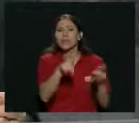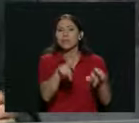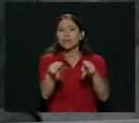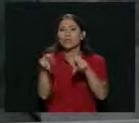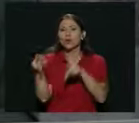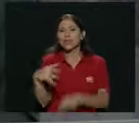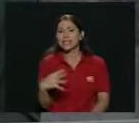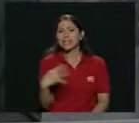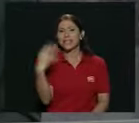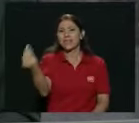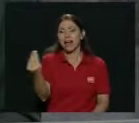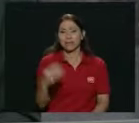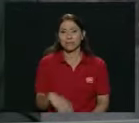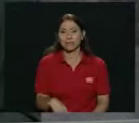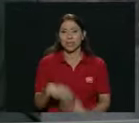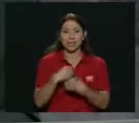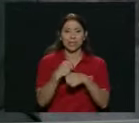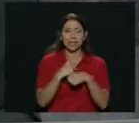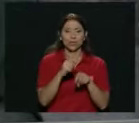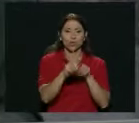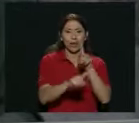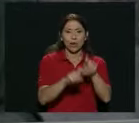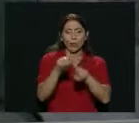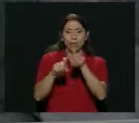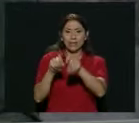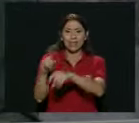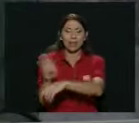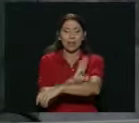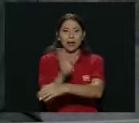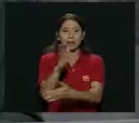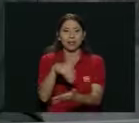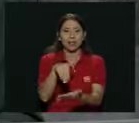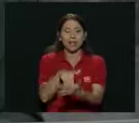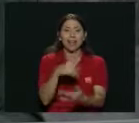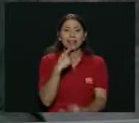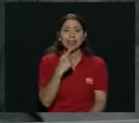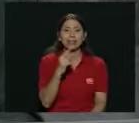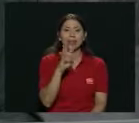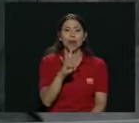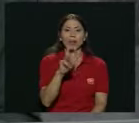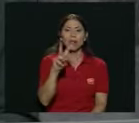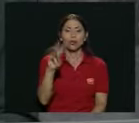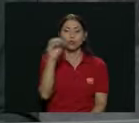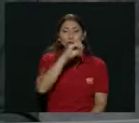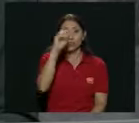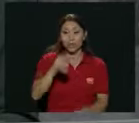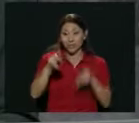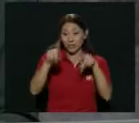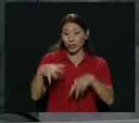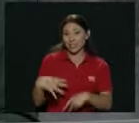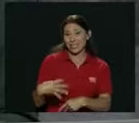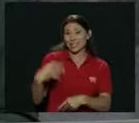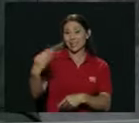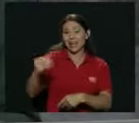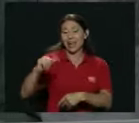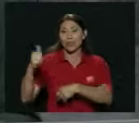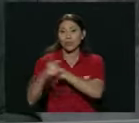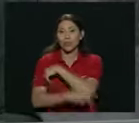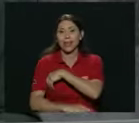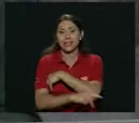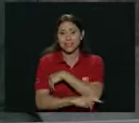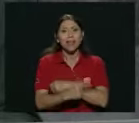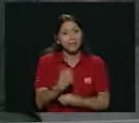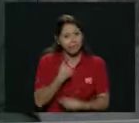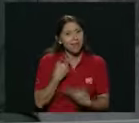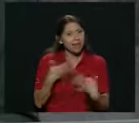van, ¿verdad? Y según esta encuesta del Banco Central, el 42% tiene estudios universitarios. Entonces tenemos